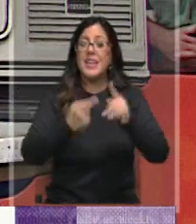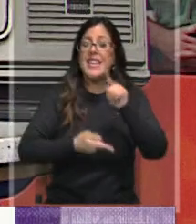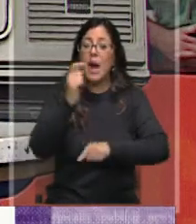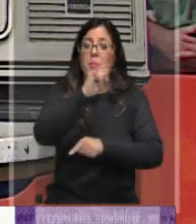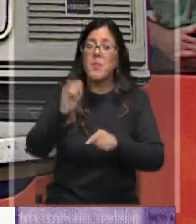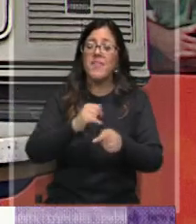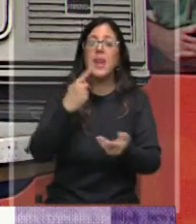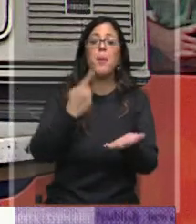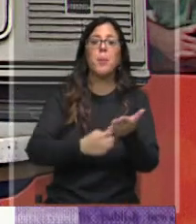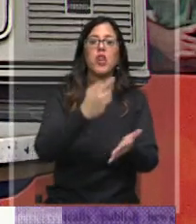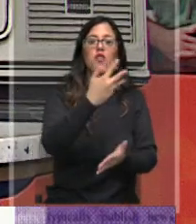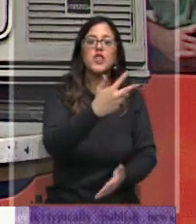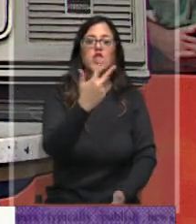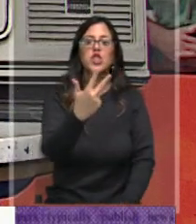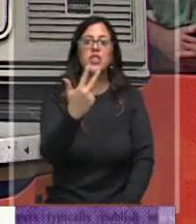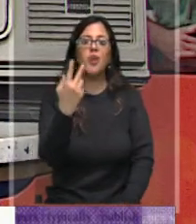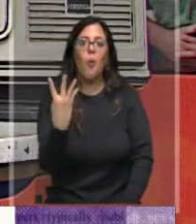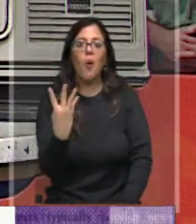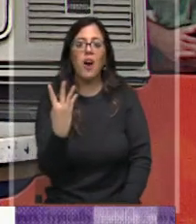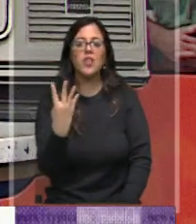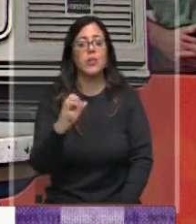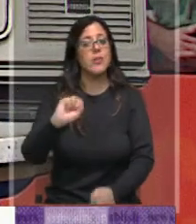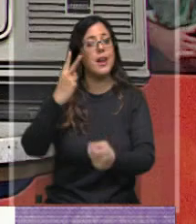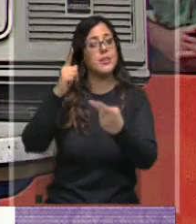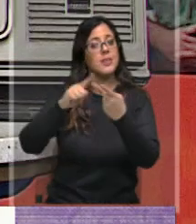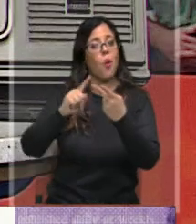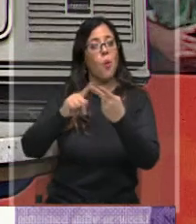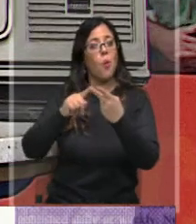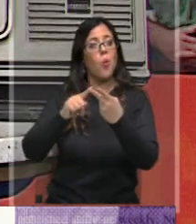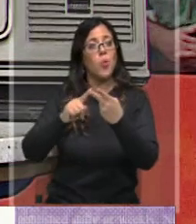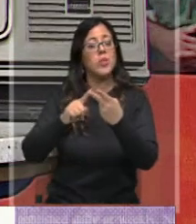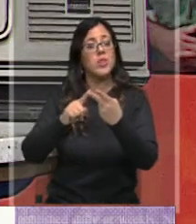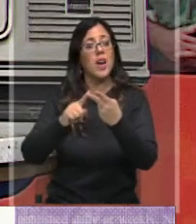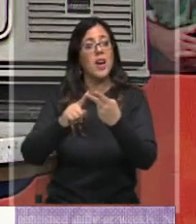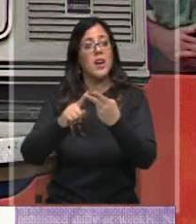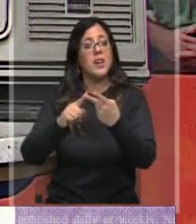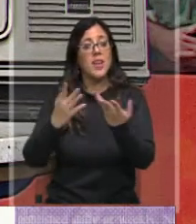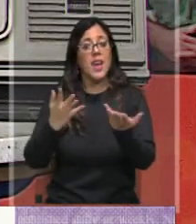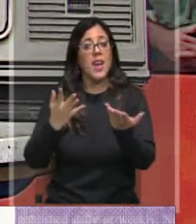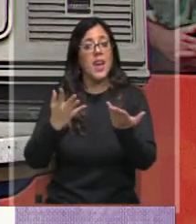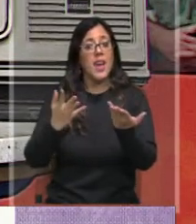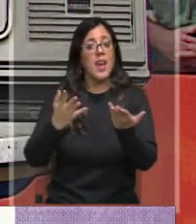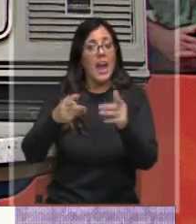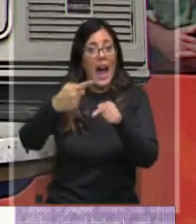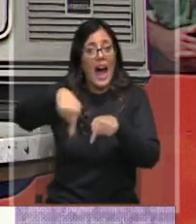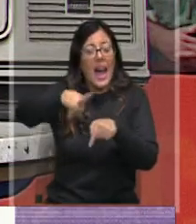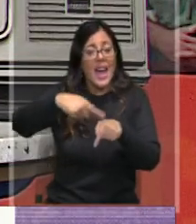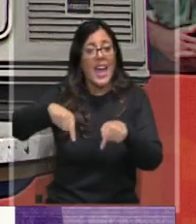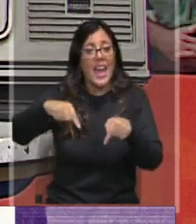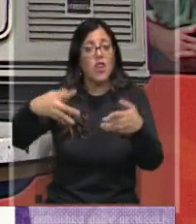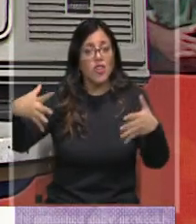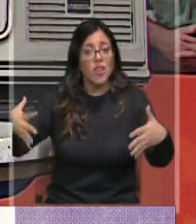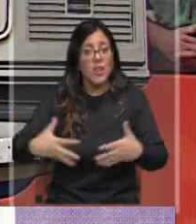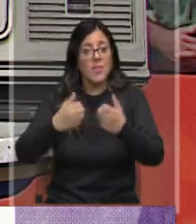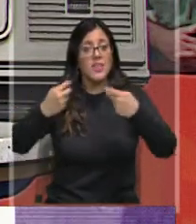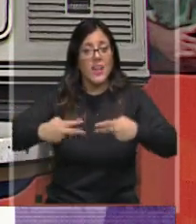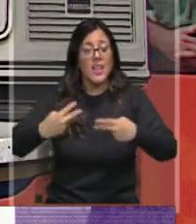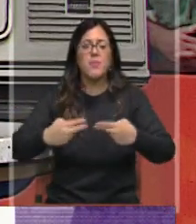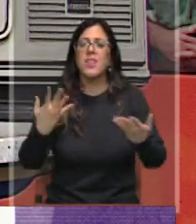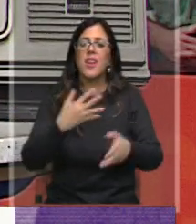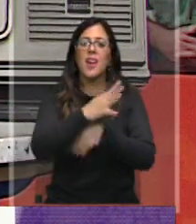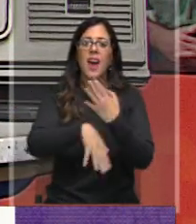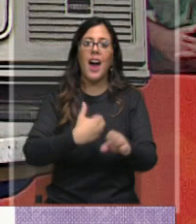en 1984. La segunda oportunidad que tuvimos a Pimpinela en acción en la Quinta Vergara fue en el